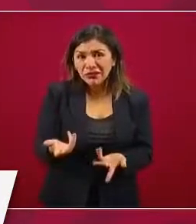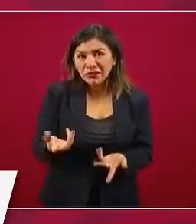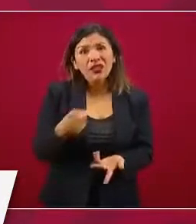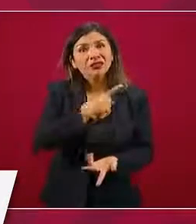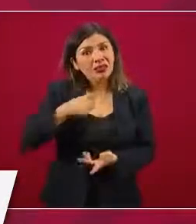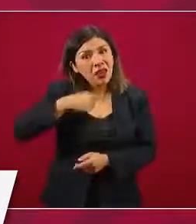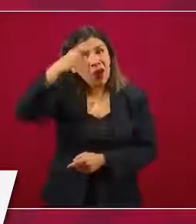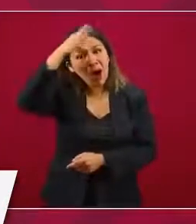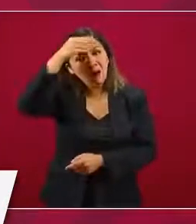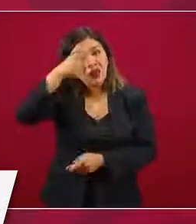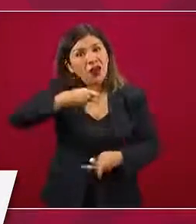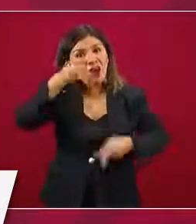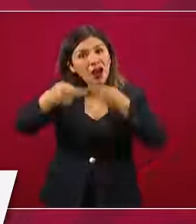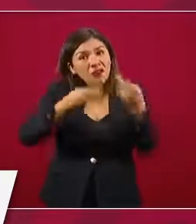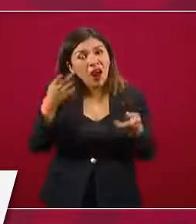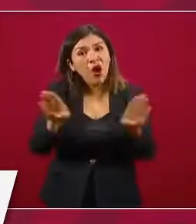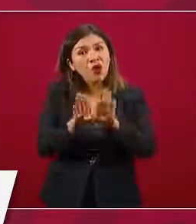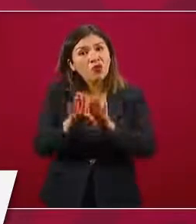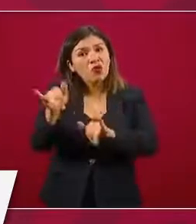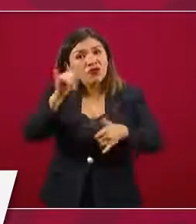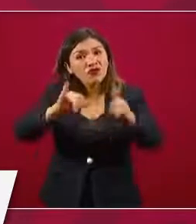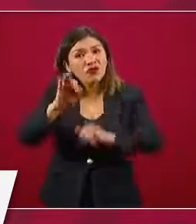Tienes que aprender a hablar físico.